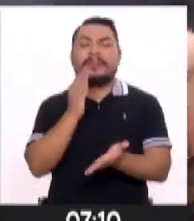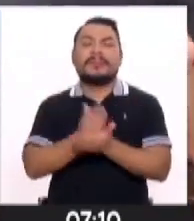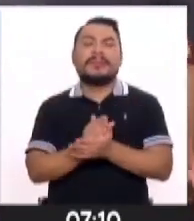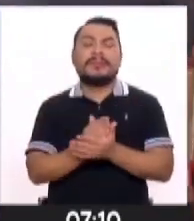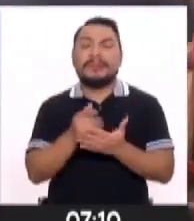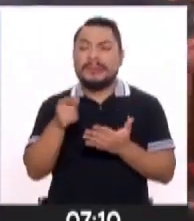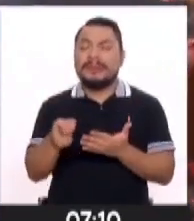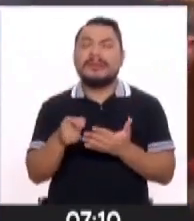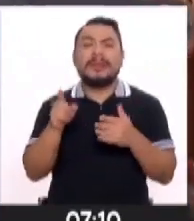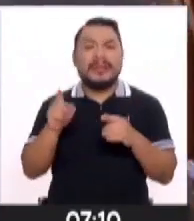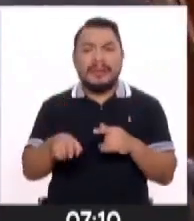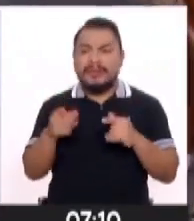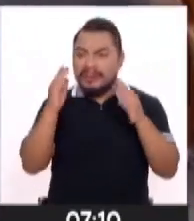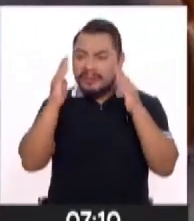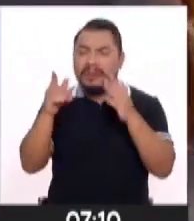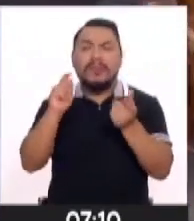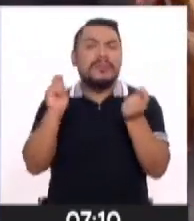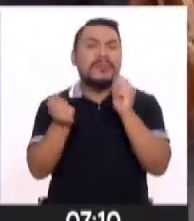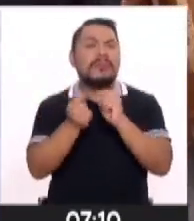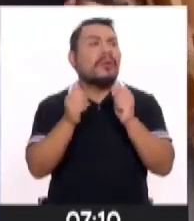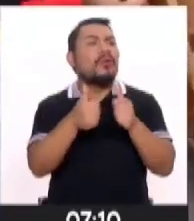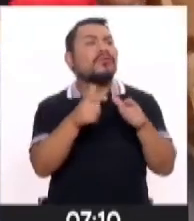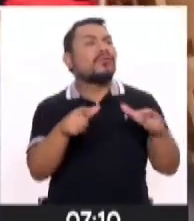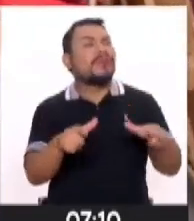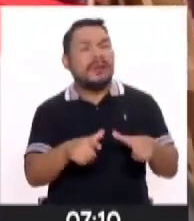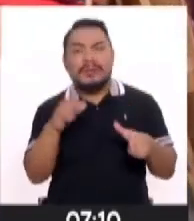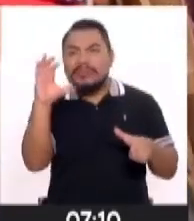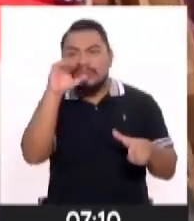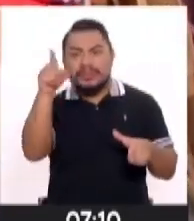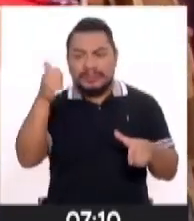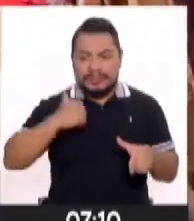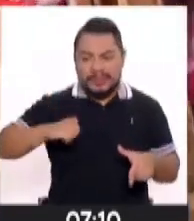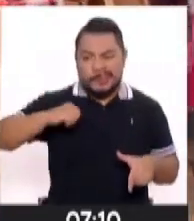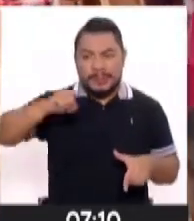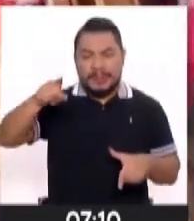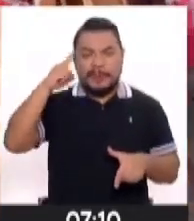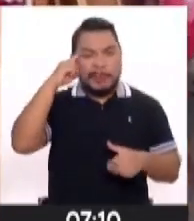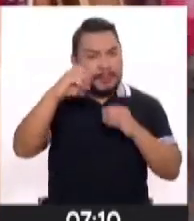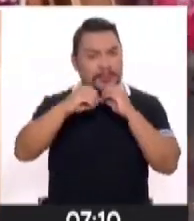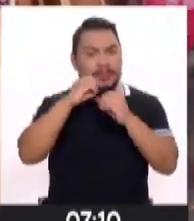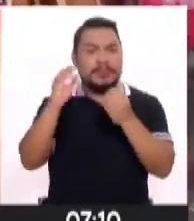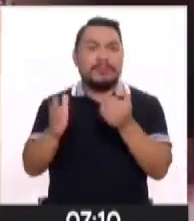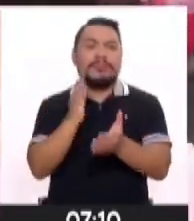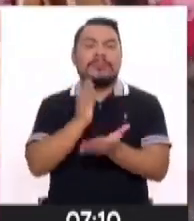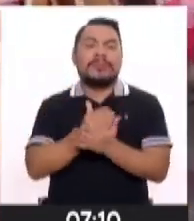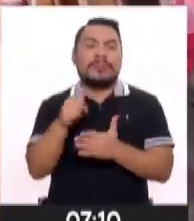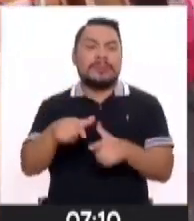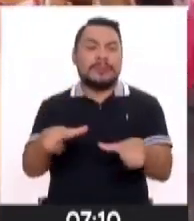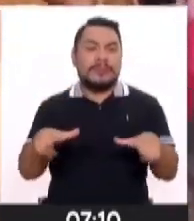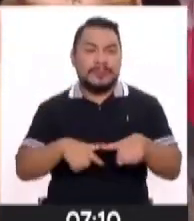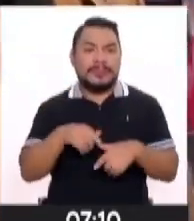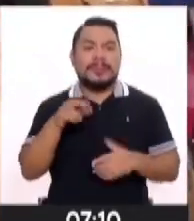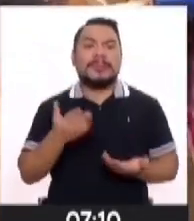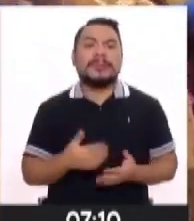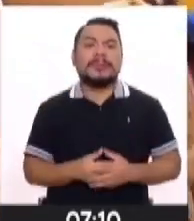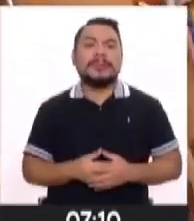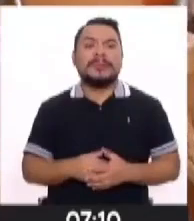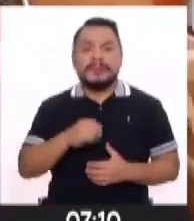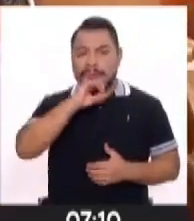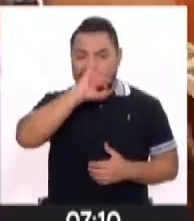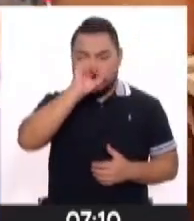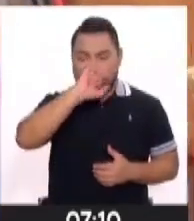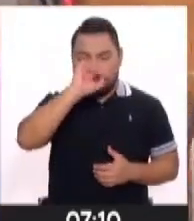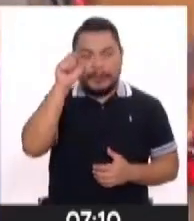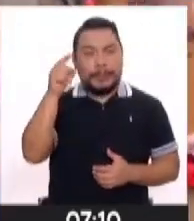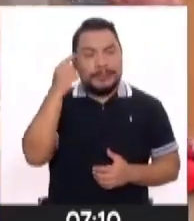la sociedad, más que todo ellos entran al municipio a solucionar problemas del distrito, ¿no? Que el distrito sea que